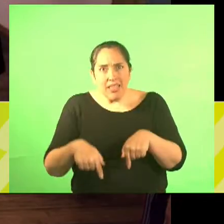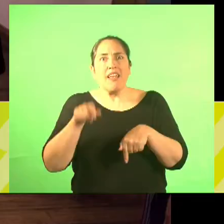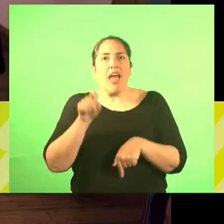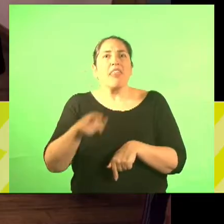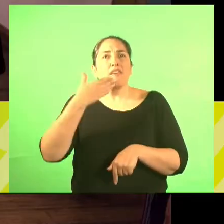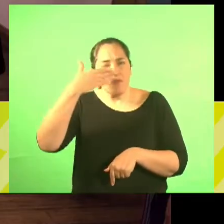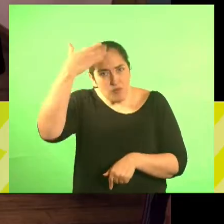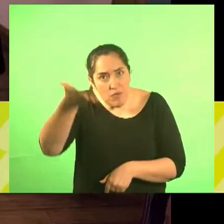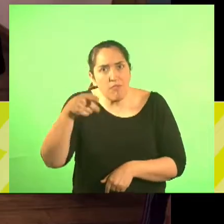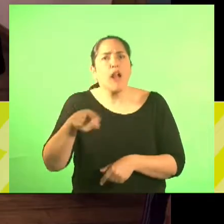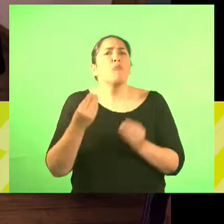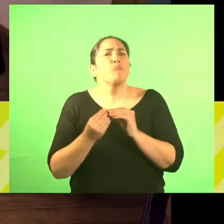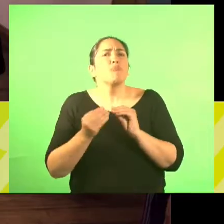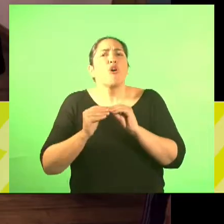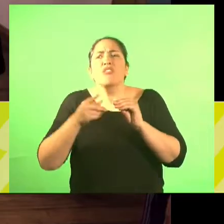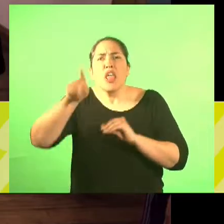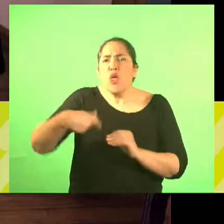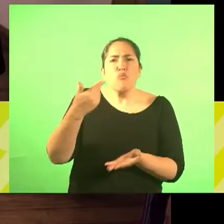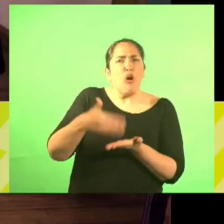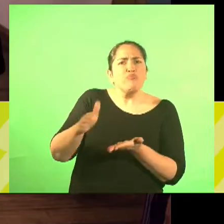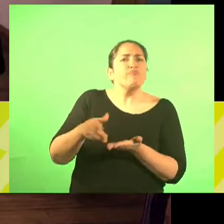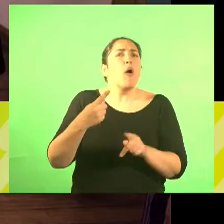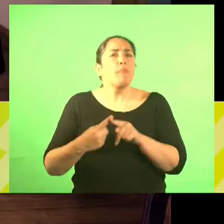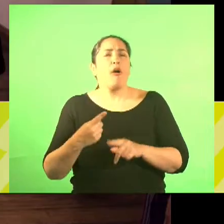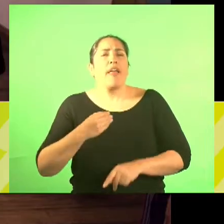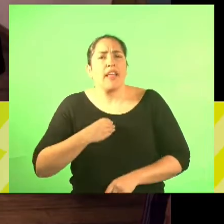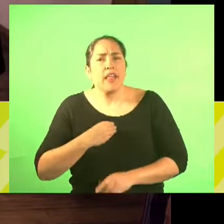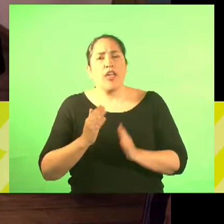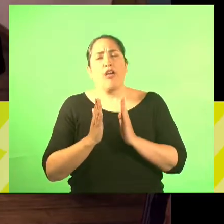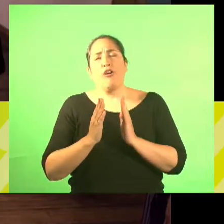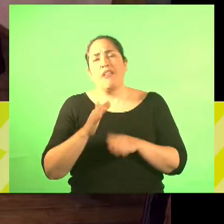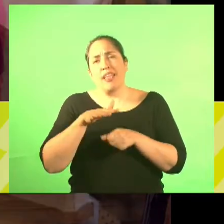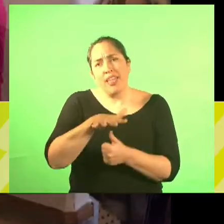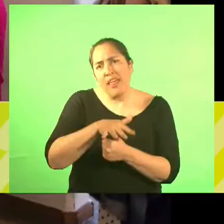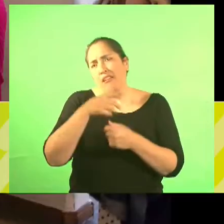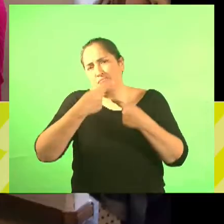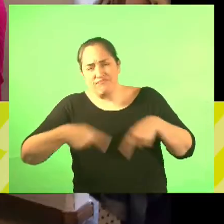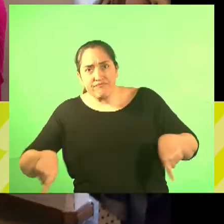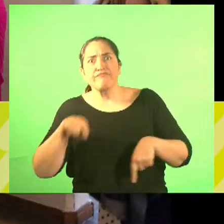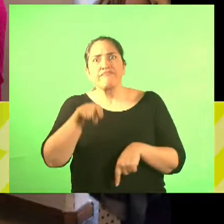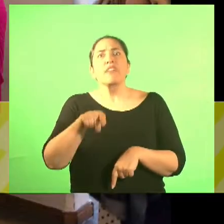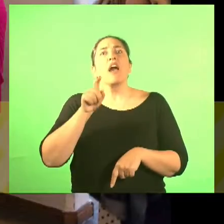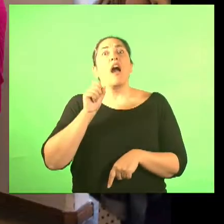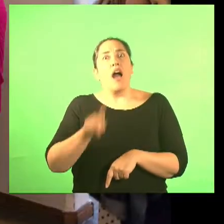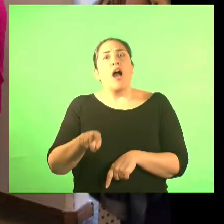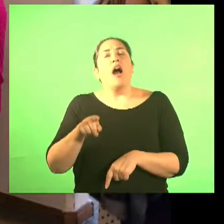motivos de género y religioso, además de conocer la experiencia feminista en el Islam.